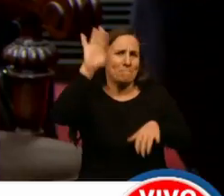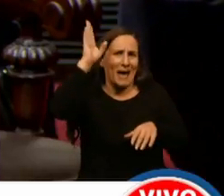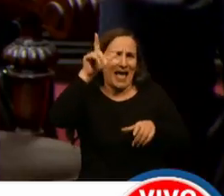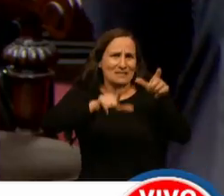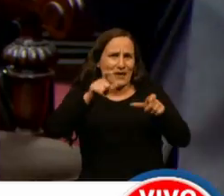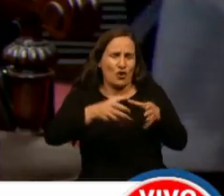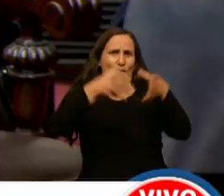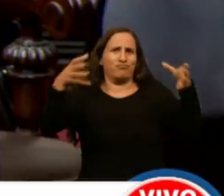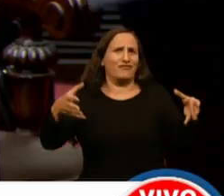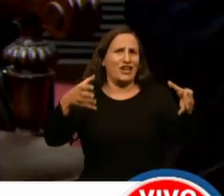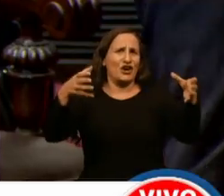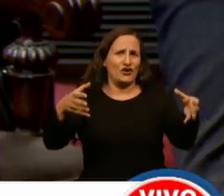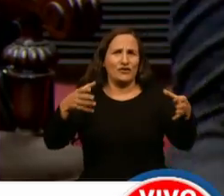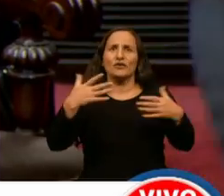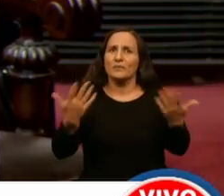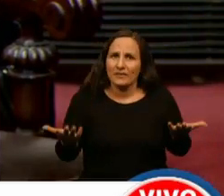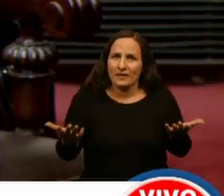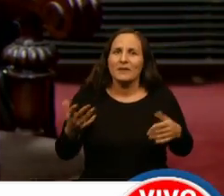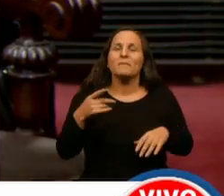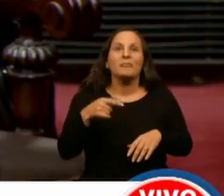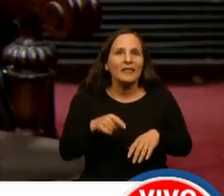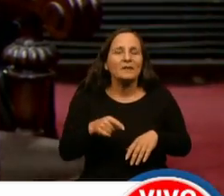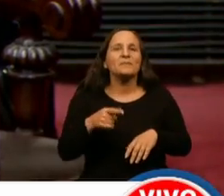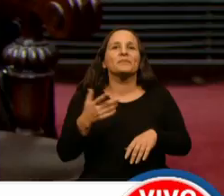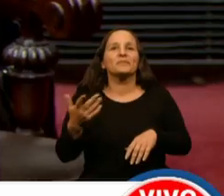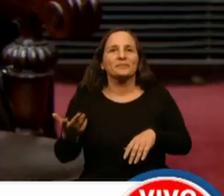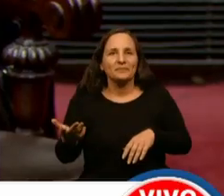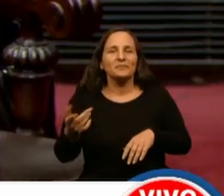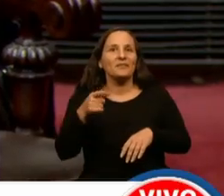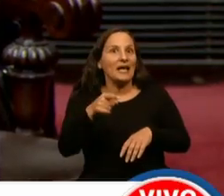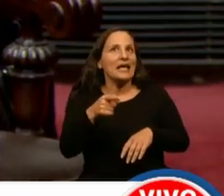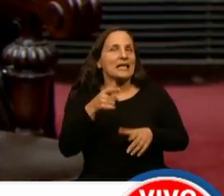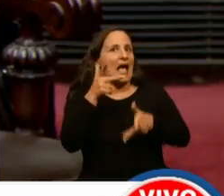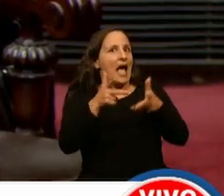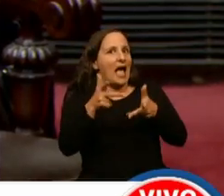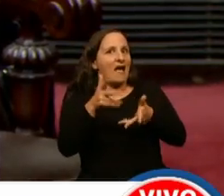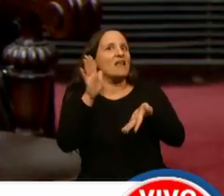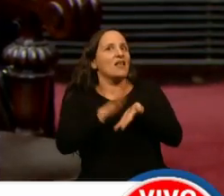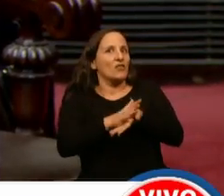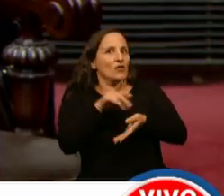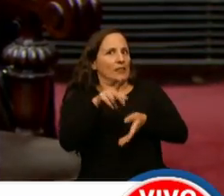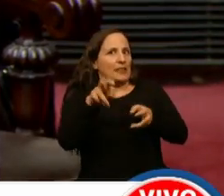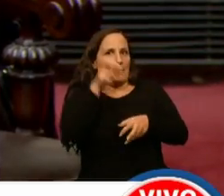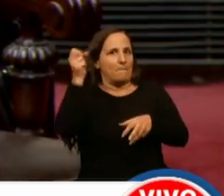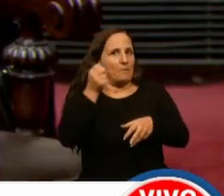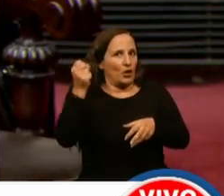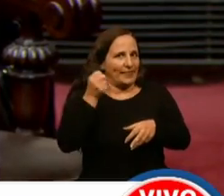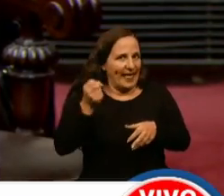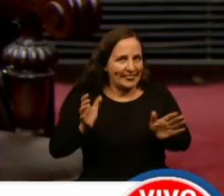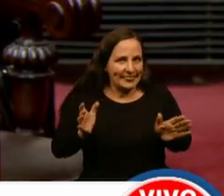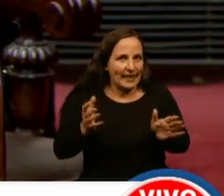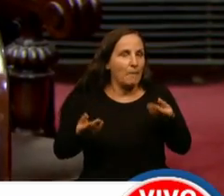beneficiarios es decir que estamos hablando de un impacto muy importante porque además